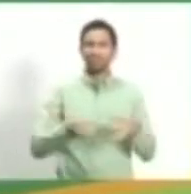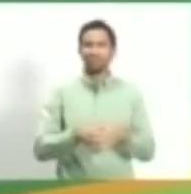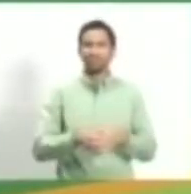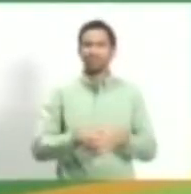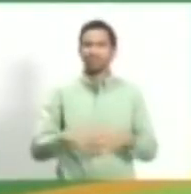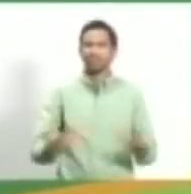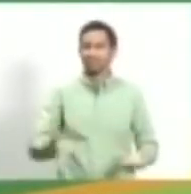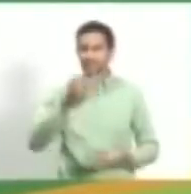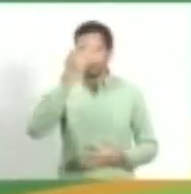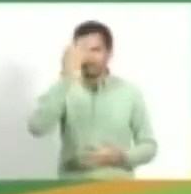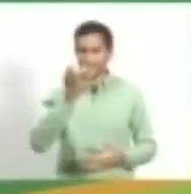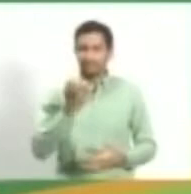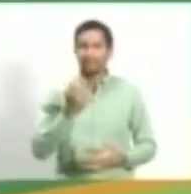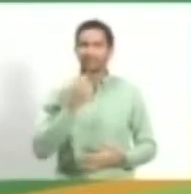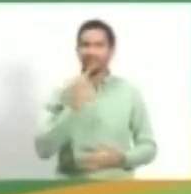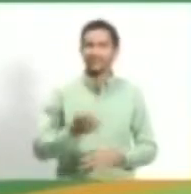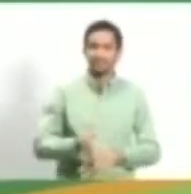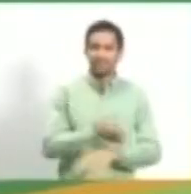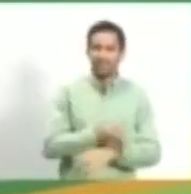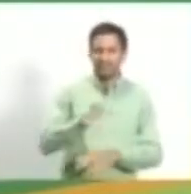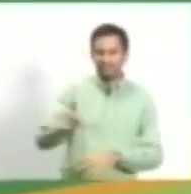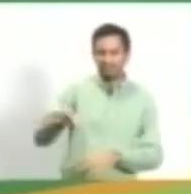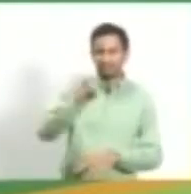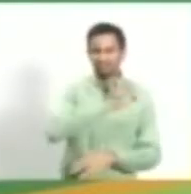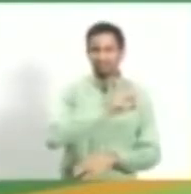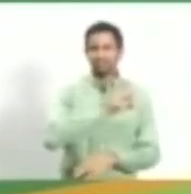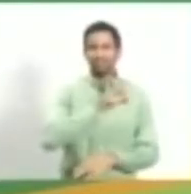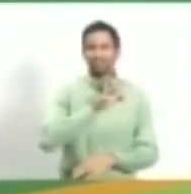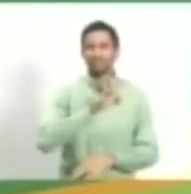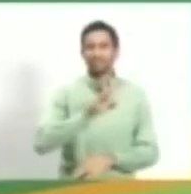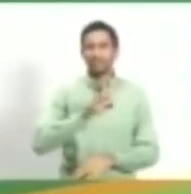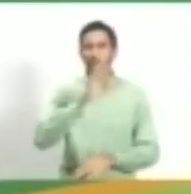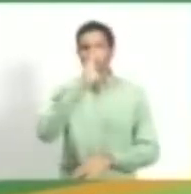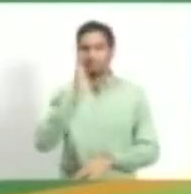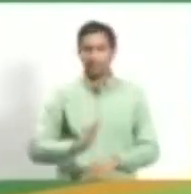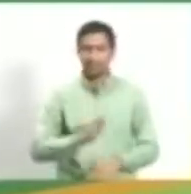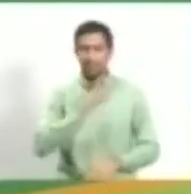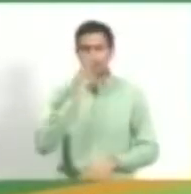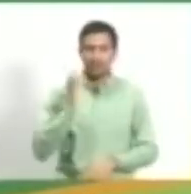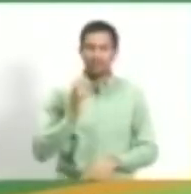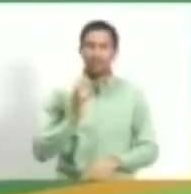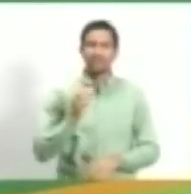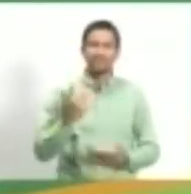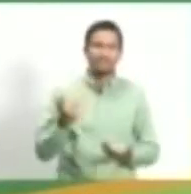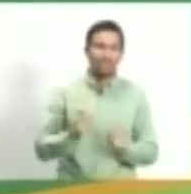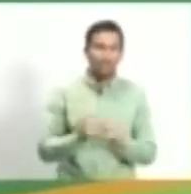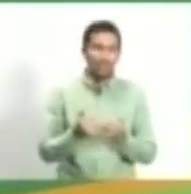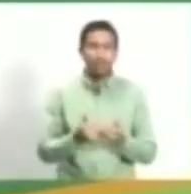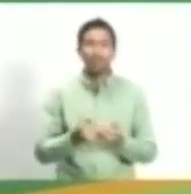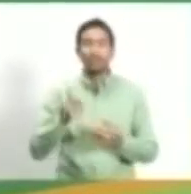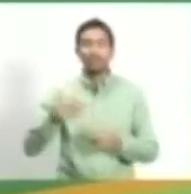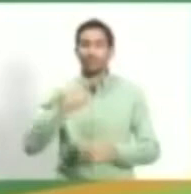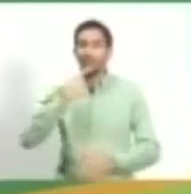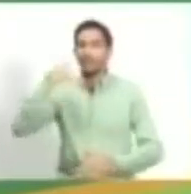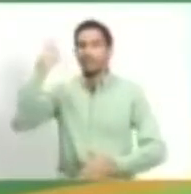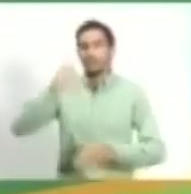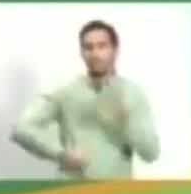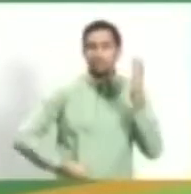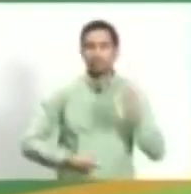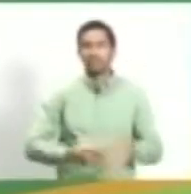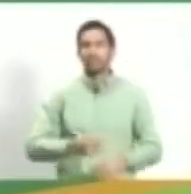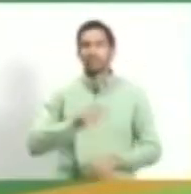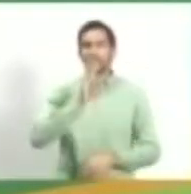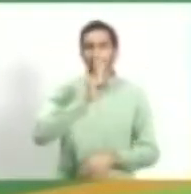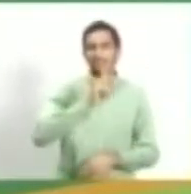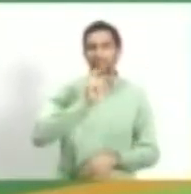las irregularidades en el fichaje del brasileño, y ya le pusieron una multa, tendrán que pagar una fianza de 3.4 millones